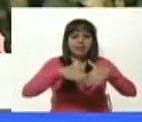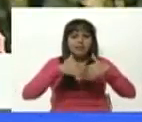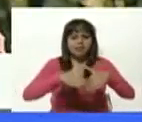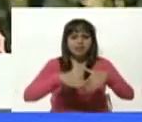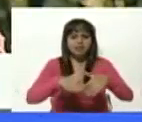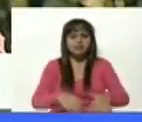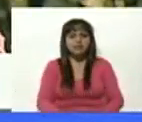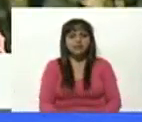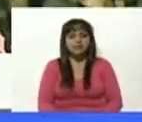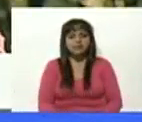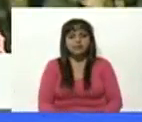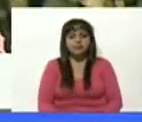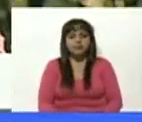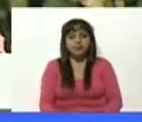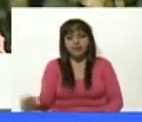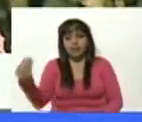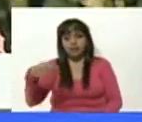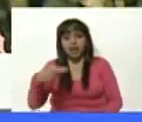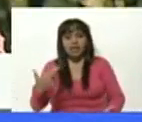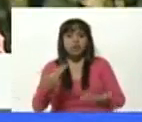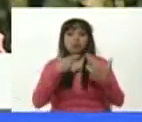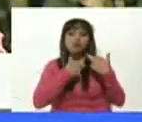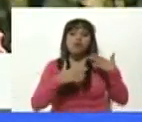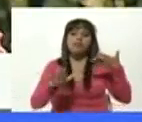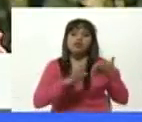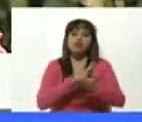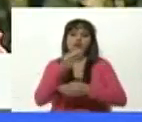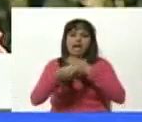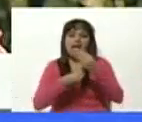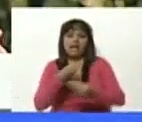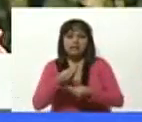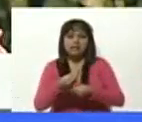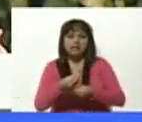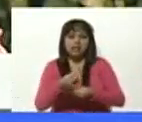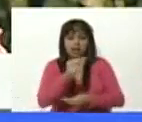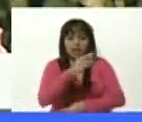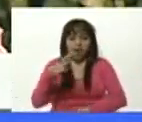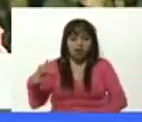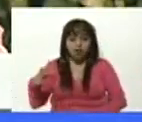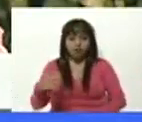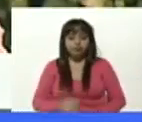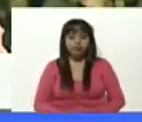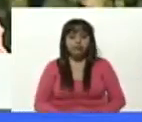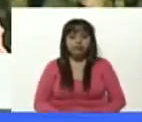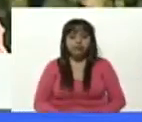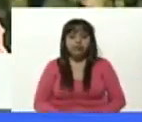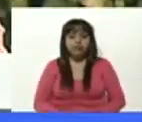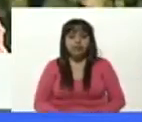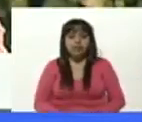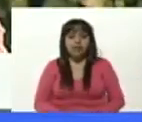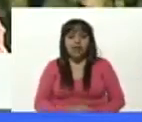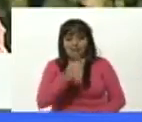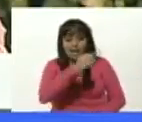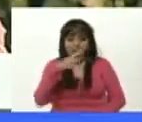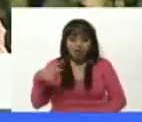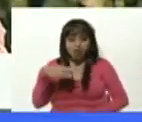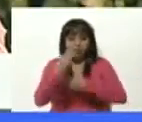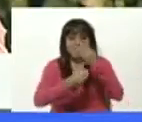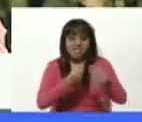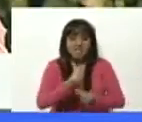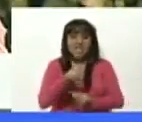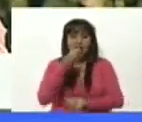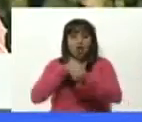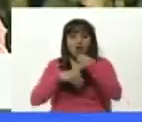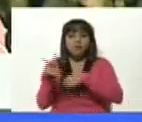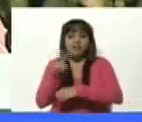Reyes y el gerente de producción Elvis Padilla. El arroz que se produce y se come en Venezuela,